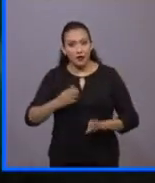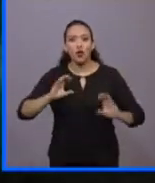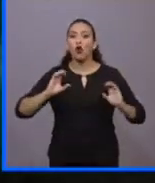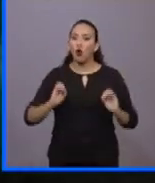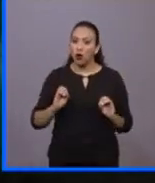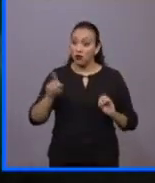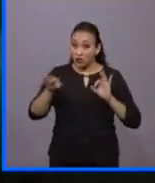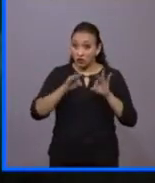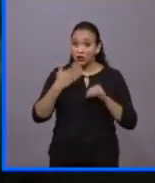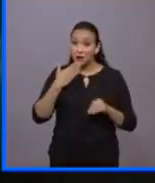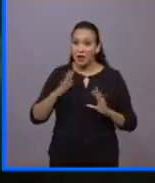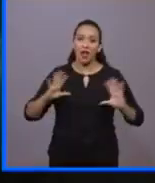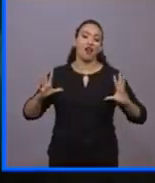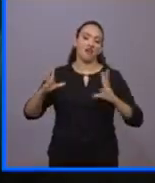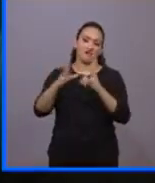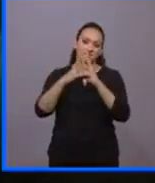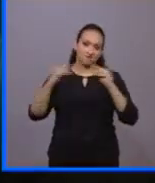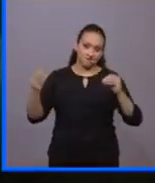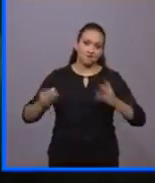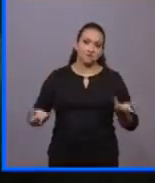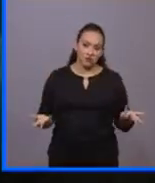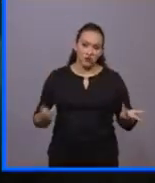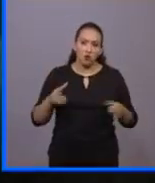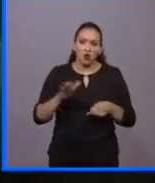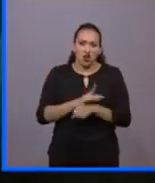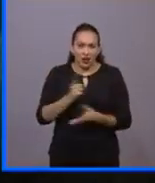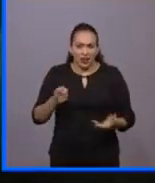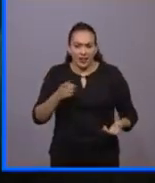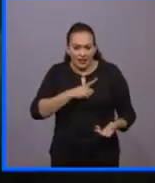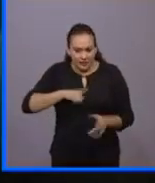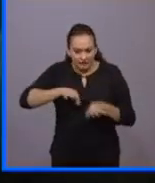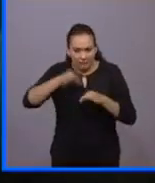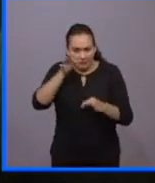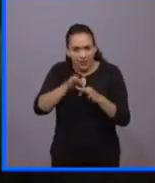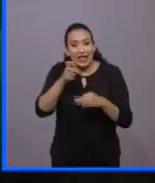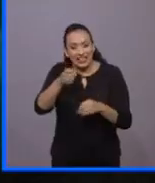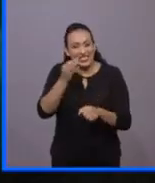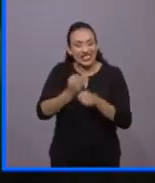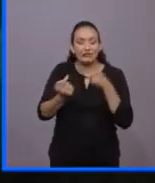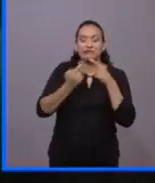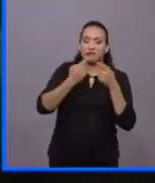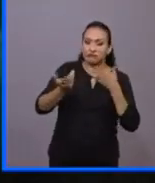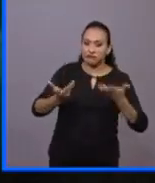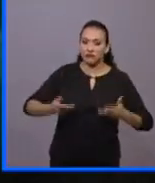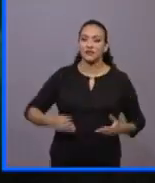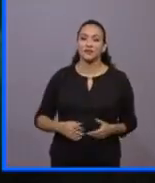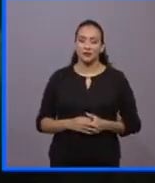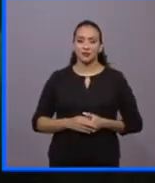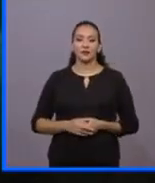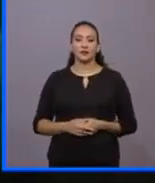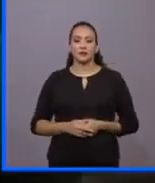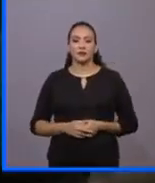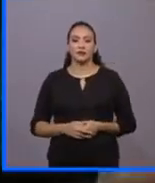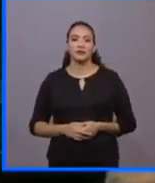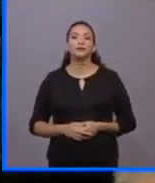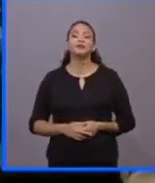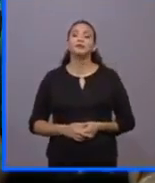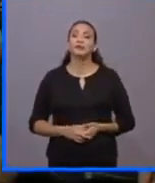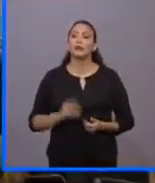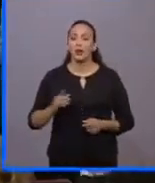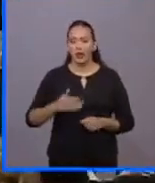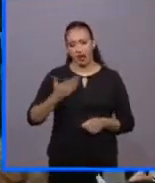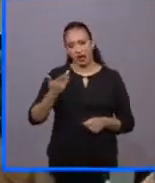lo condenamos a la irrelevancia. Esa es la dimensión del dilema al que nos enfrentamos. En el marco